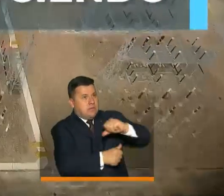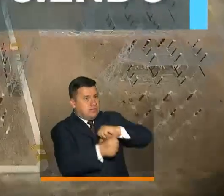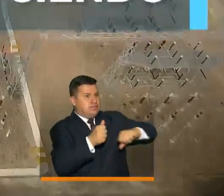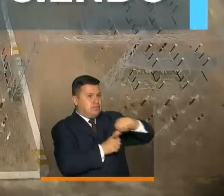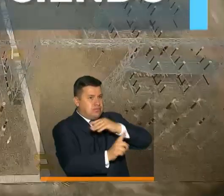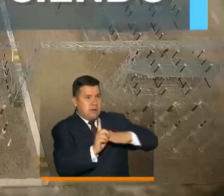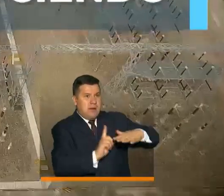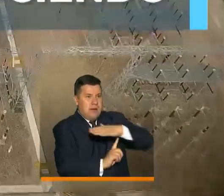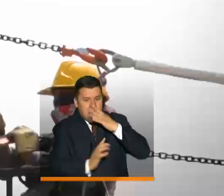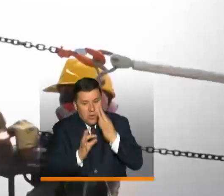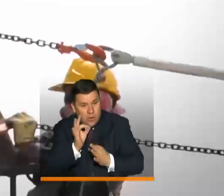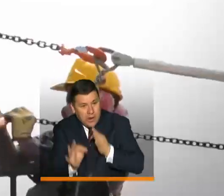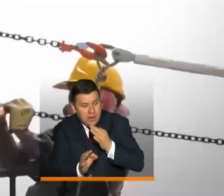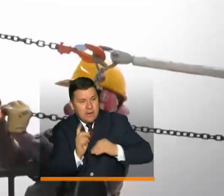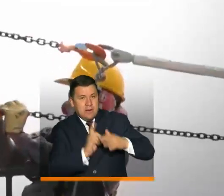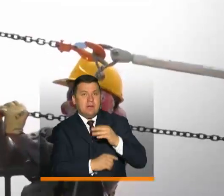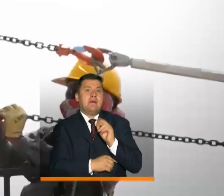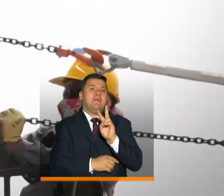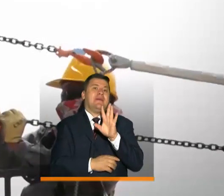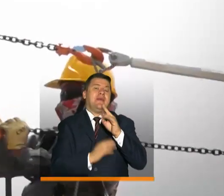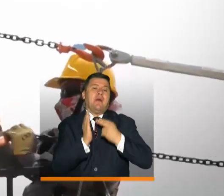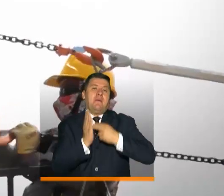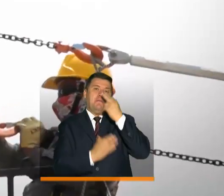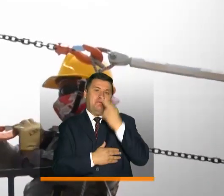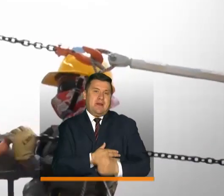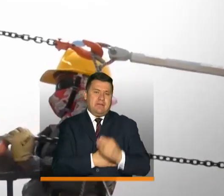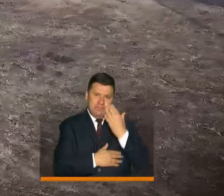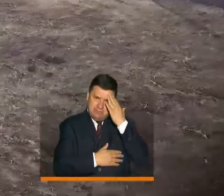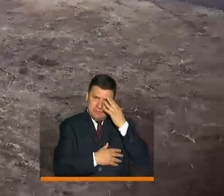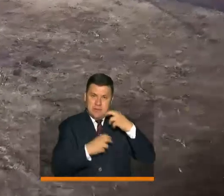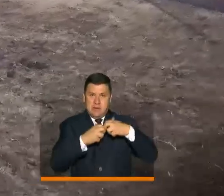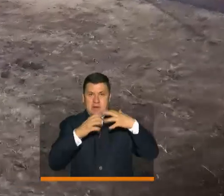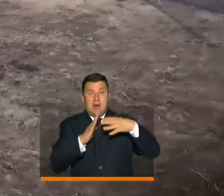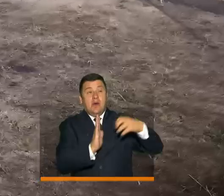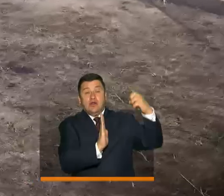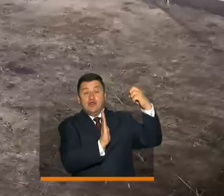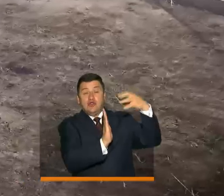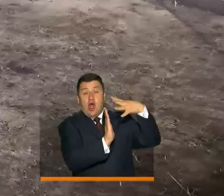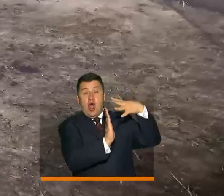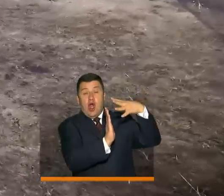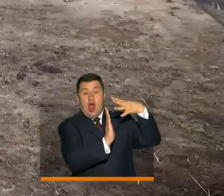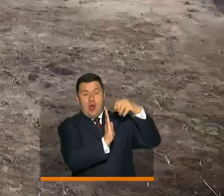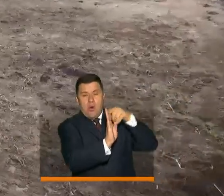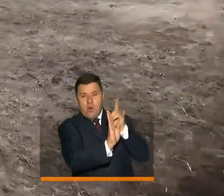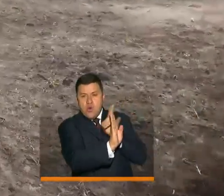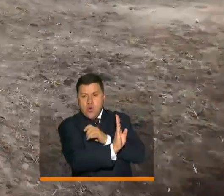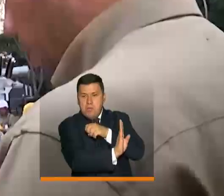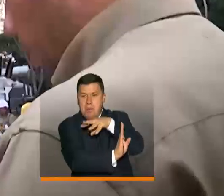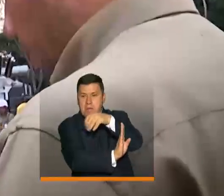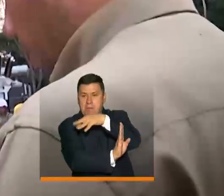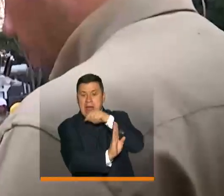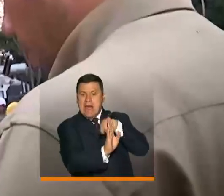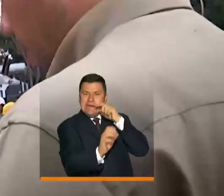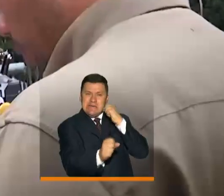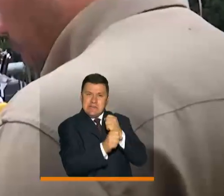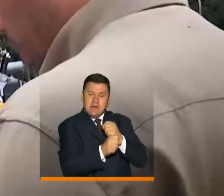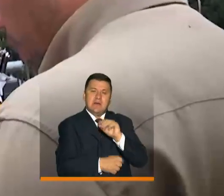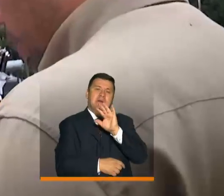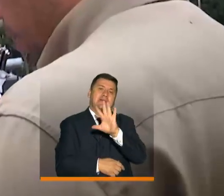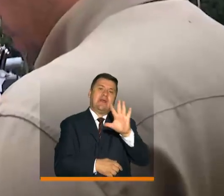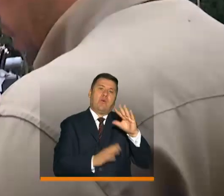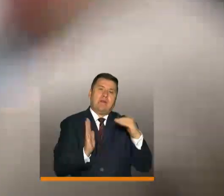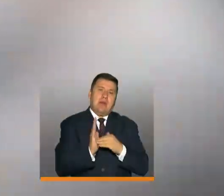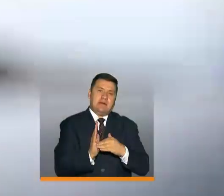produciendo, se acelerarán 25 proyectos estratégicos de energías renovables y de transmisión que generarán